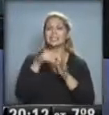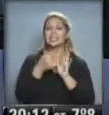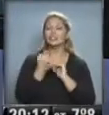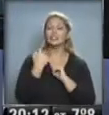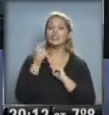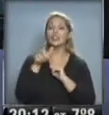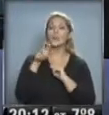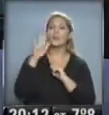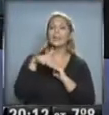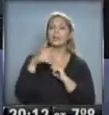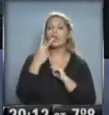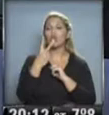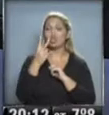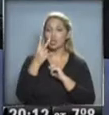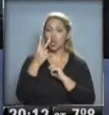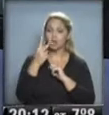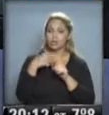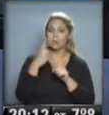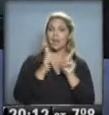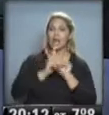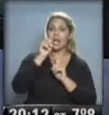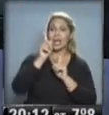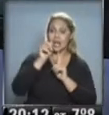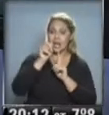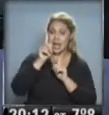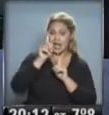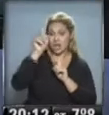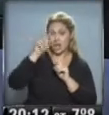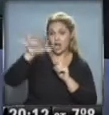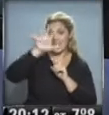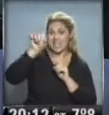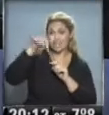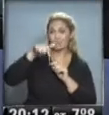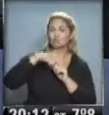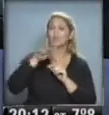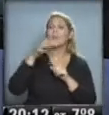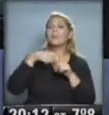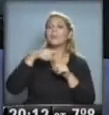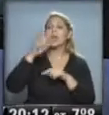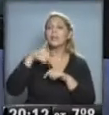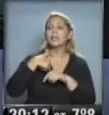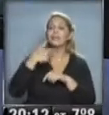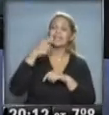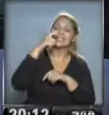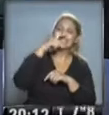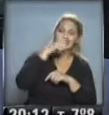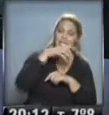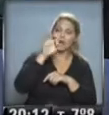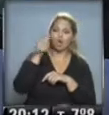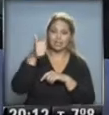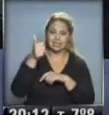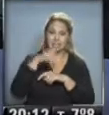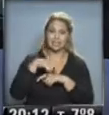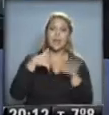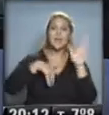norte de Buenos Aires las mínimas pueden rondar los 2 grados, pero en el sur del litoral, provincia de Córdoba, allí las temperaturas mínimas rondarán los 6 a 7 grados, máximas